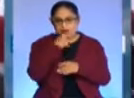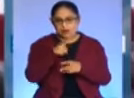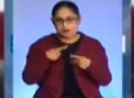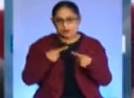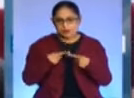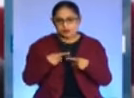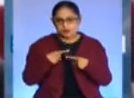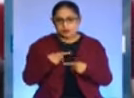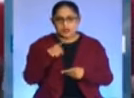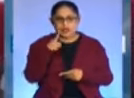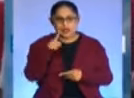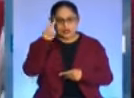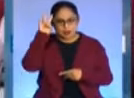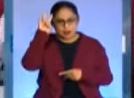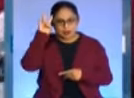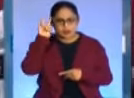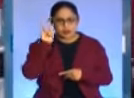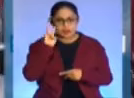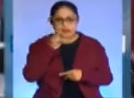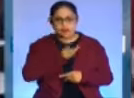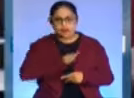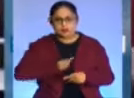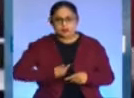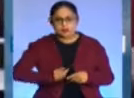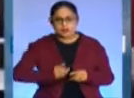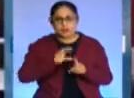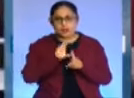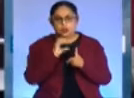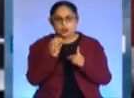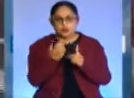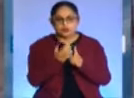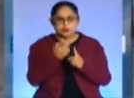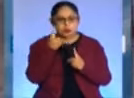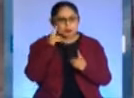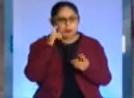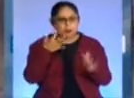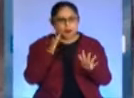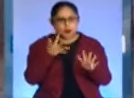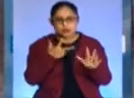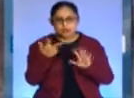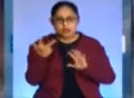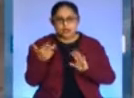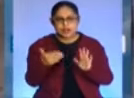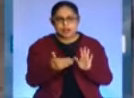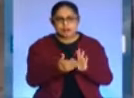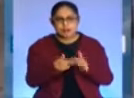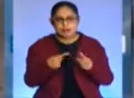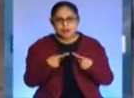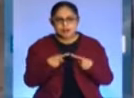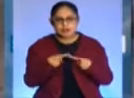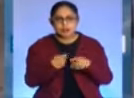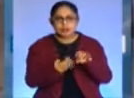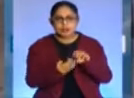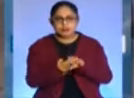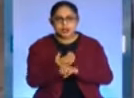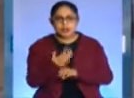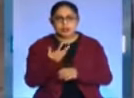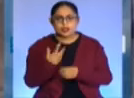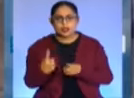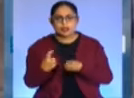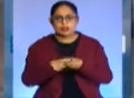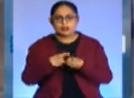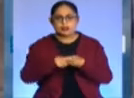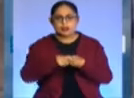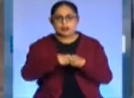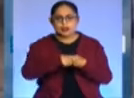El legislador Víctor Hugo Zurita Ortiz, presidente de la comisión, estimó en unas 800.000 personas en el estado las que integran a este